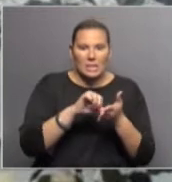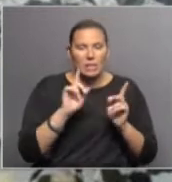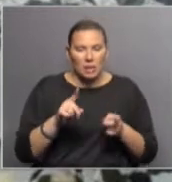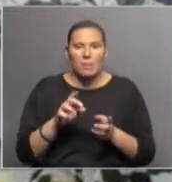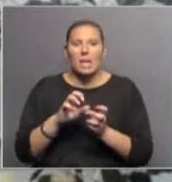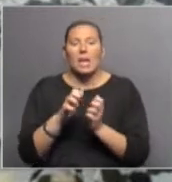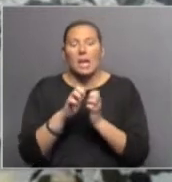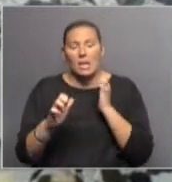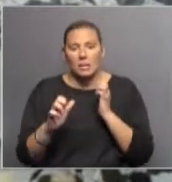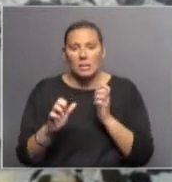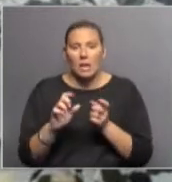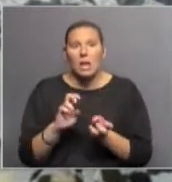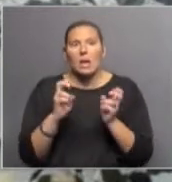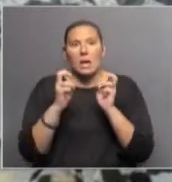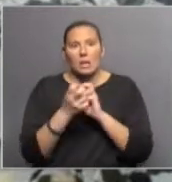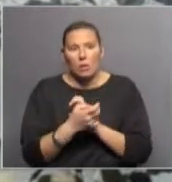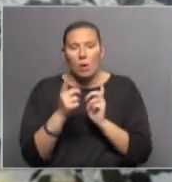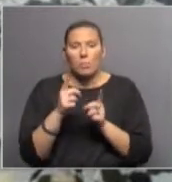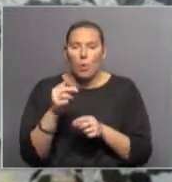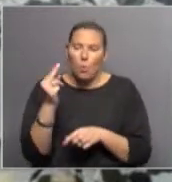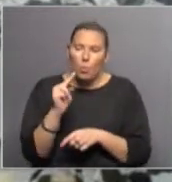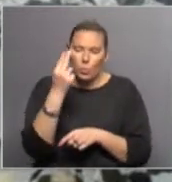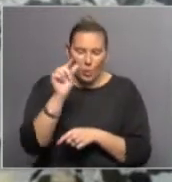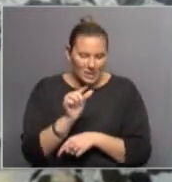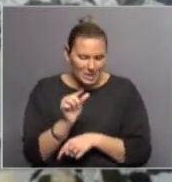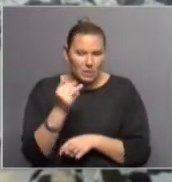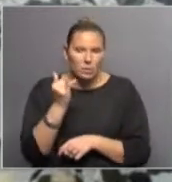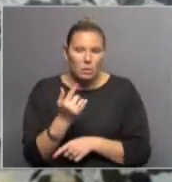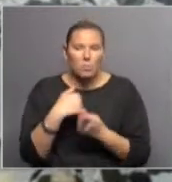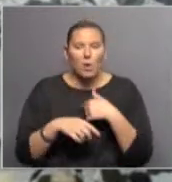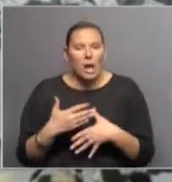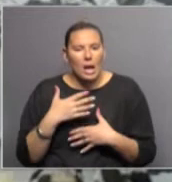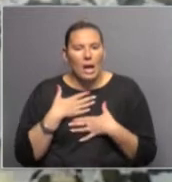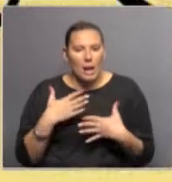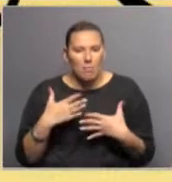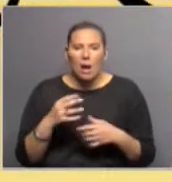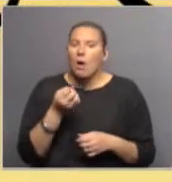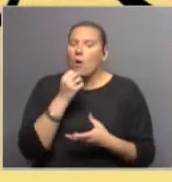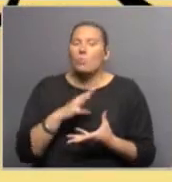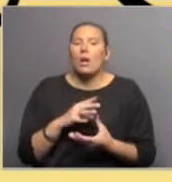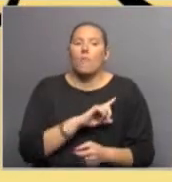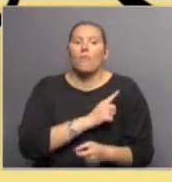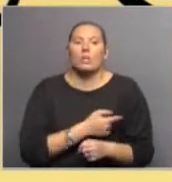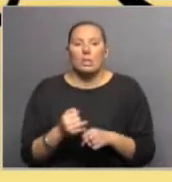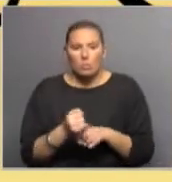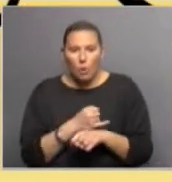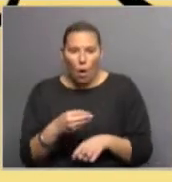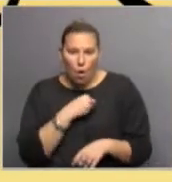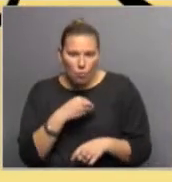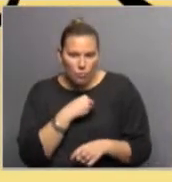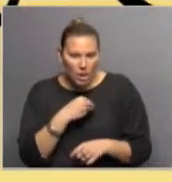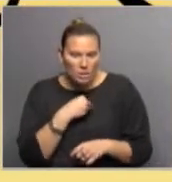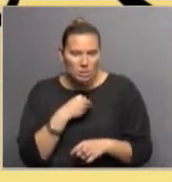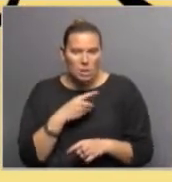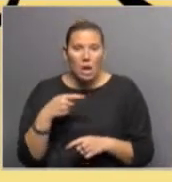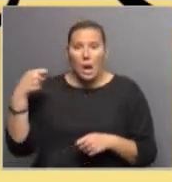buenas condiciones, pero en Uruguay, en nuestra pequeña escala, tenemos esta capacidad, también una fuerte institucionalidad seria, confianza, que hace